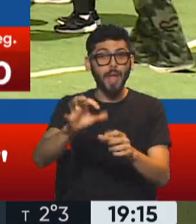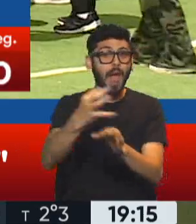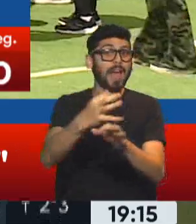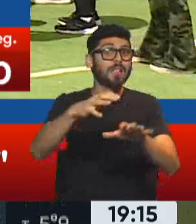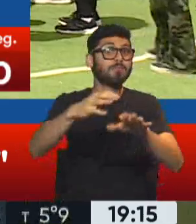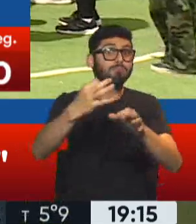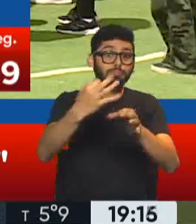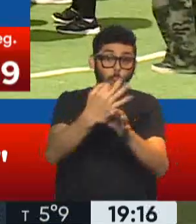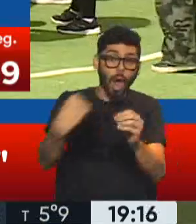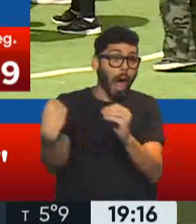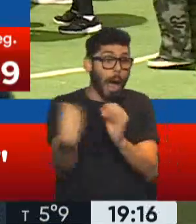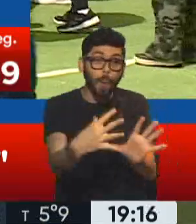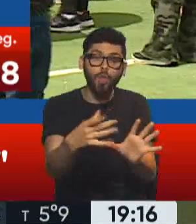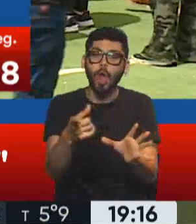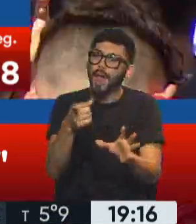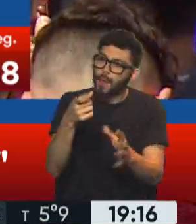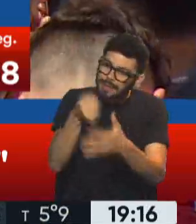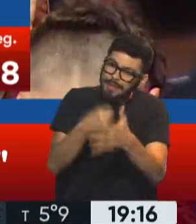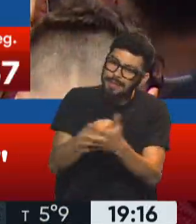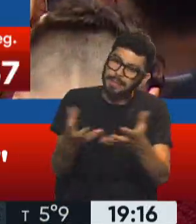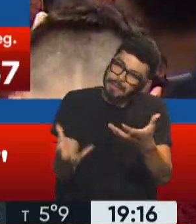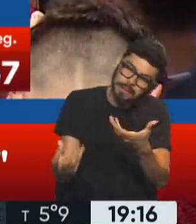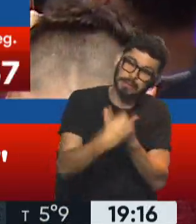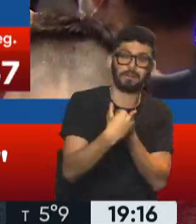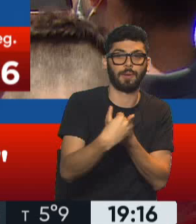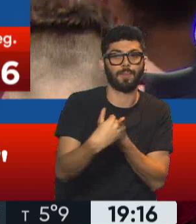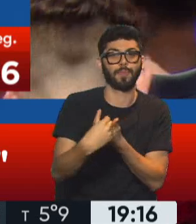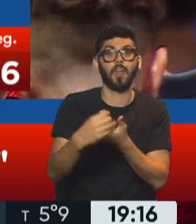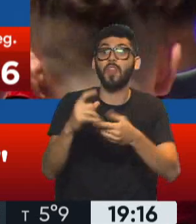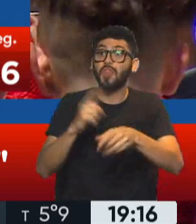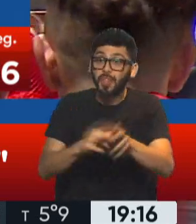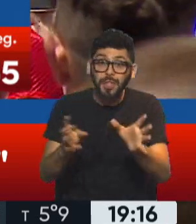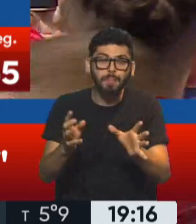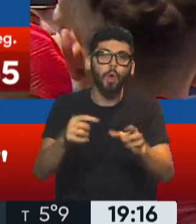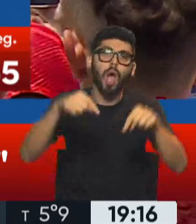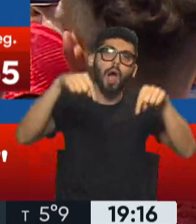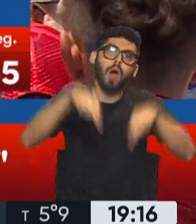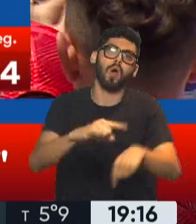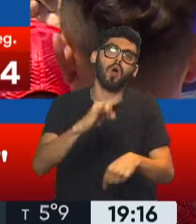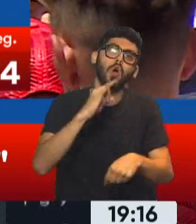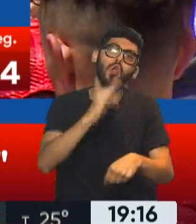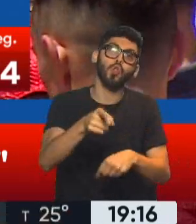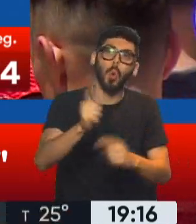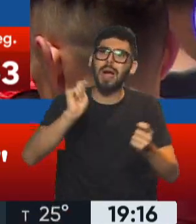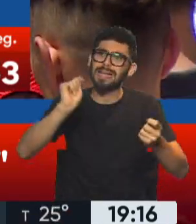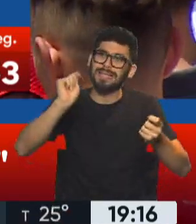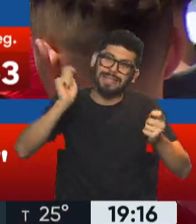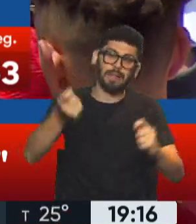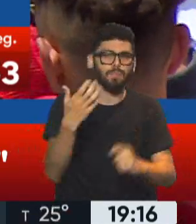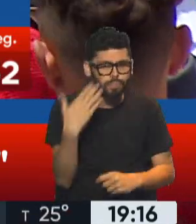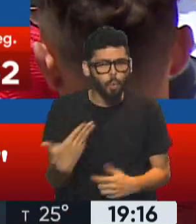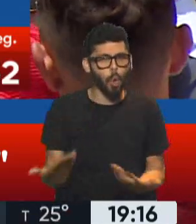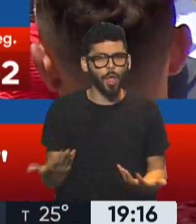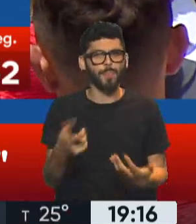escuela. El tiempo de ustedes es hoy. Son ahora ustedes los que pueden liderar este proceso de cambio.